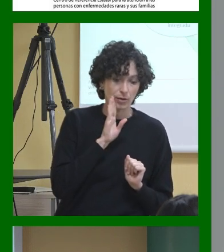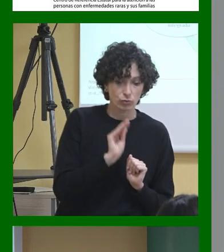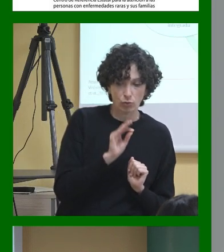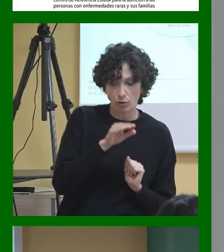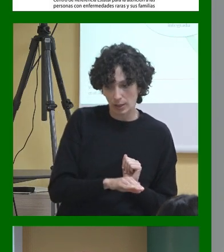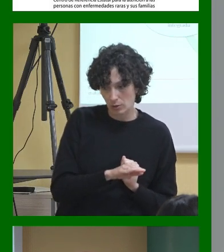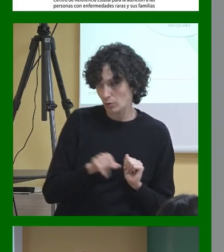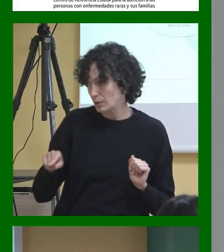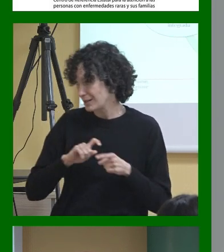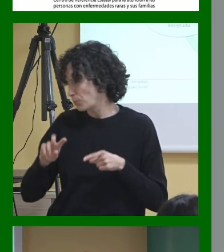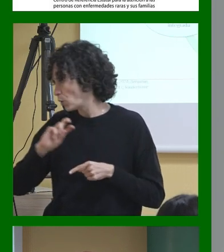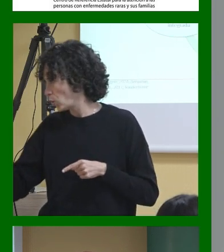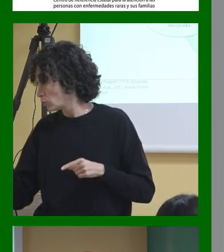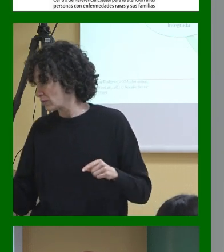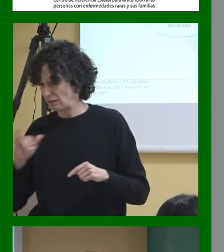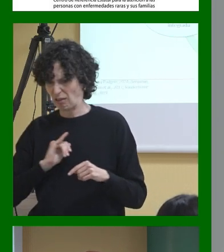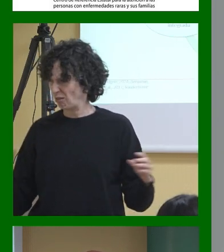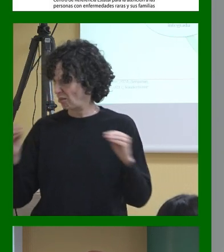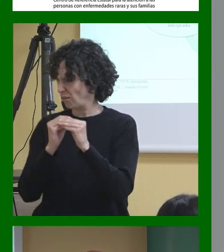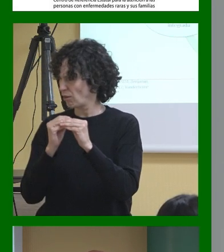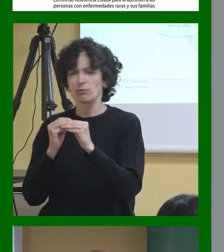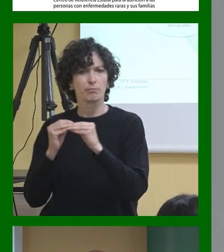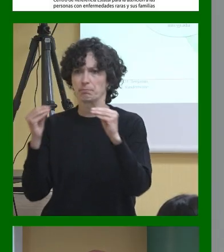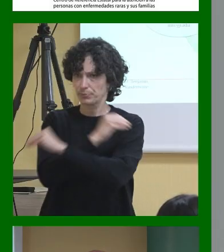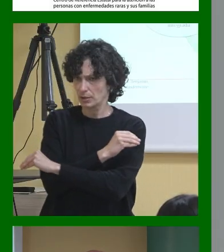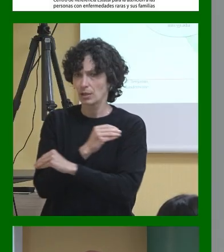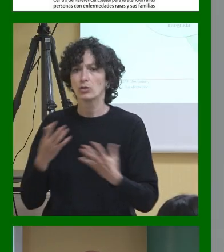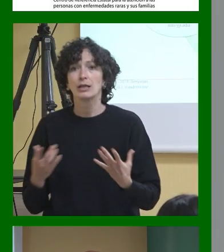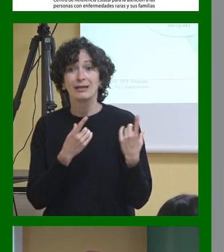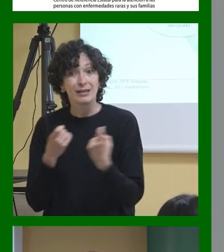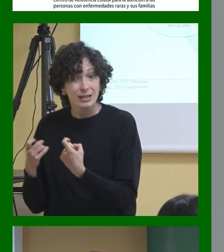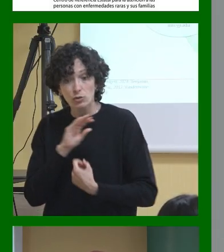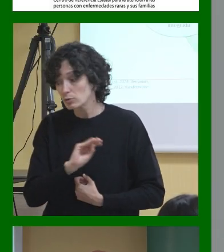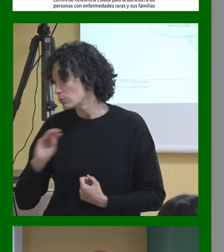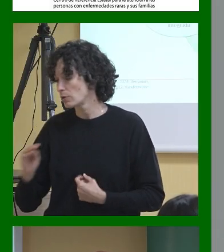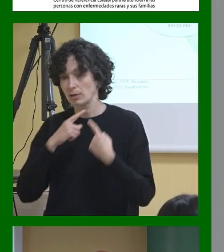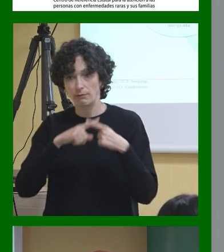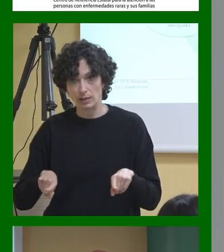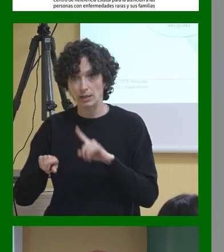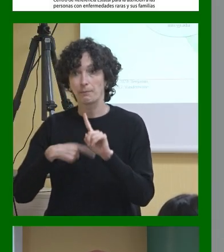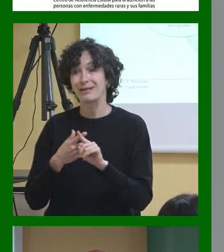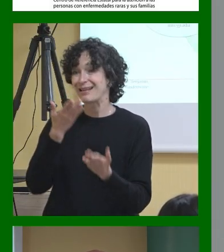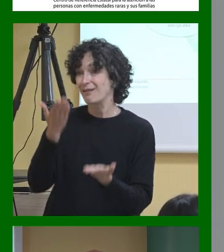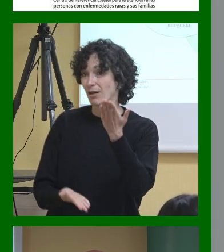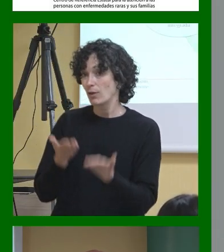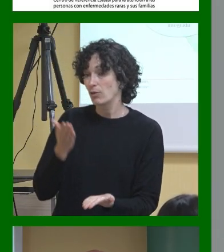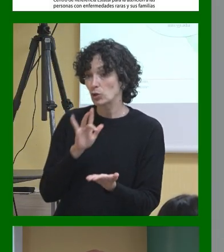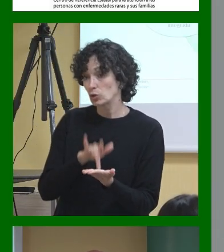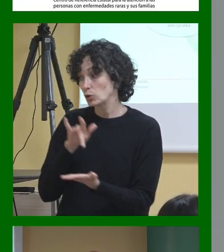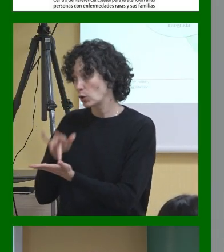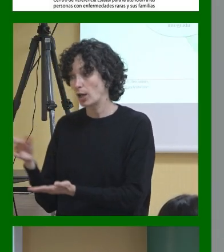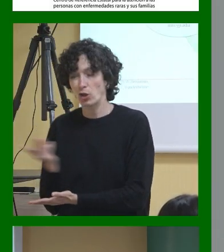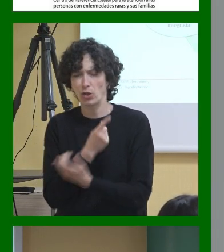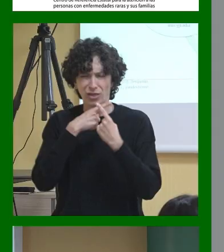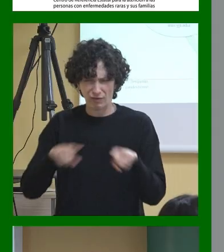del otro subtipo. Y en las necesidades percibidas no son las mismas. Y en las evaluaciones que se les tiene que practicar no son las mismas.